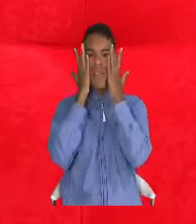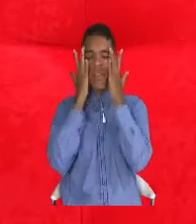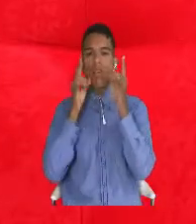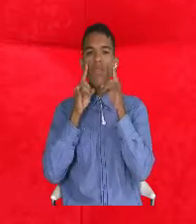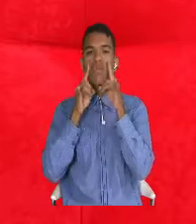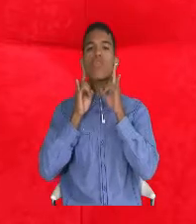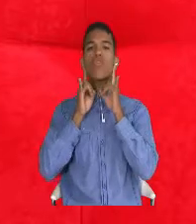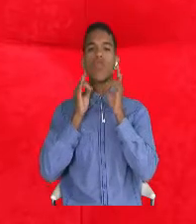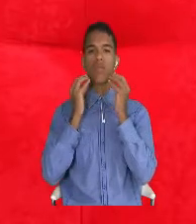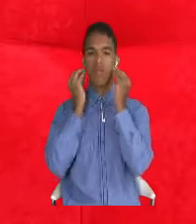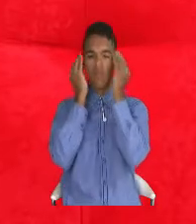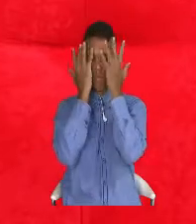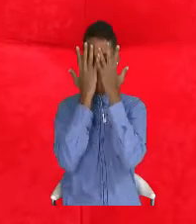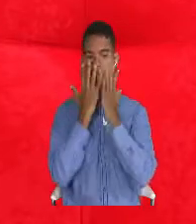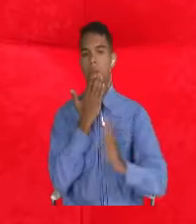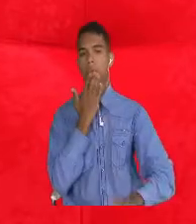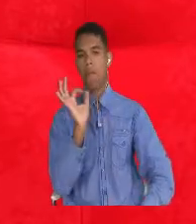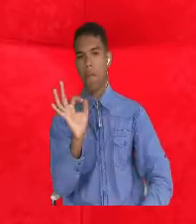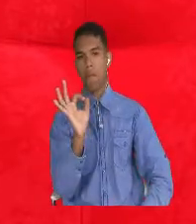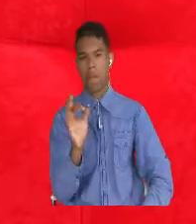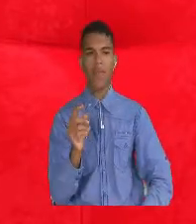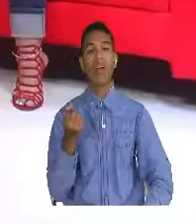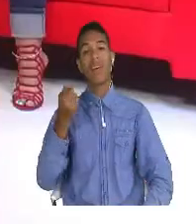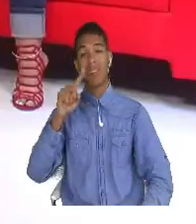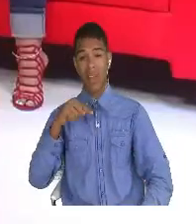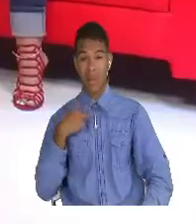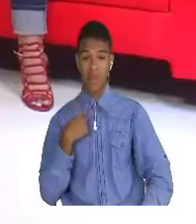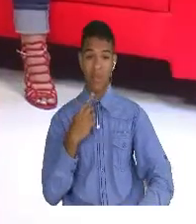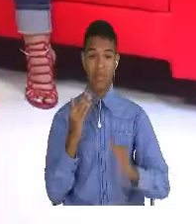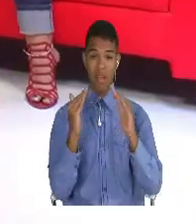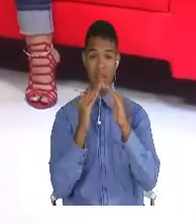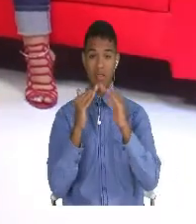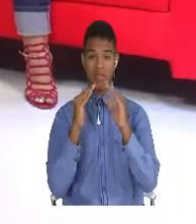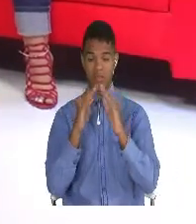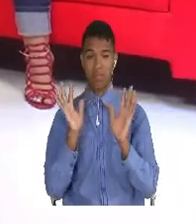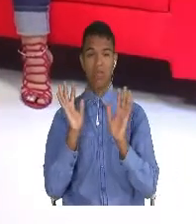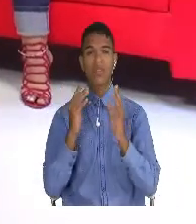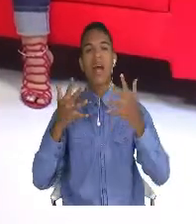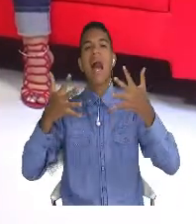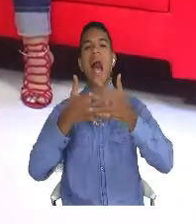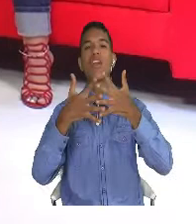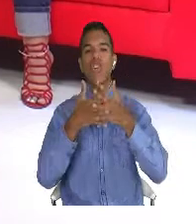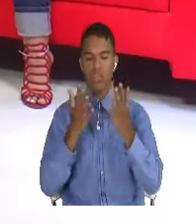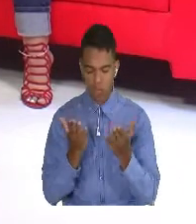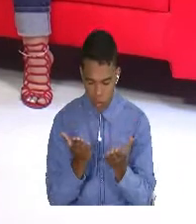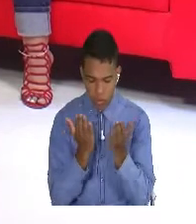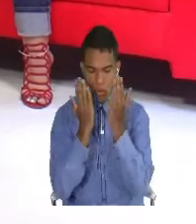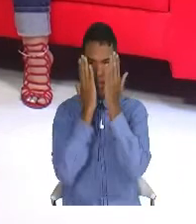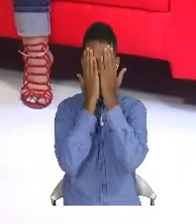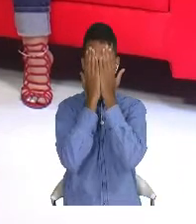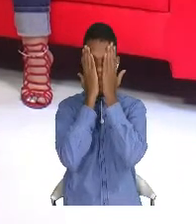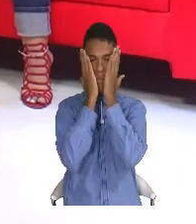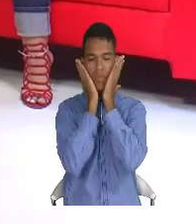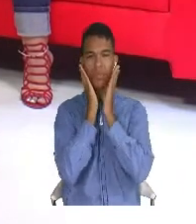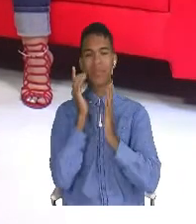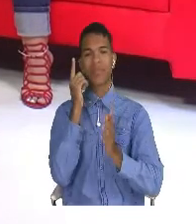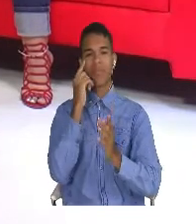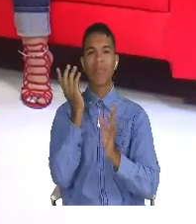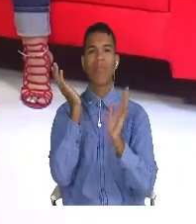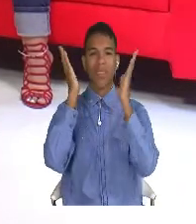en casa, pueden hacer como la arroz, que es tan común. Recomiéndanos una mascarilla que podamos hacer. Una avena con miel